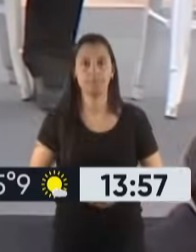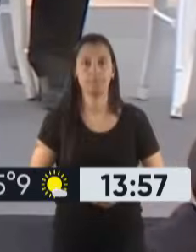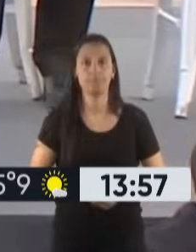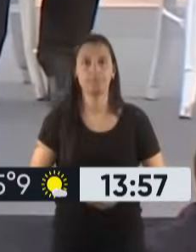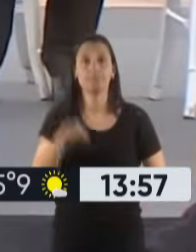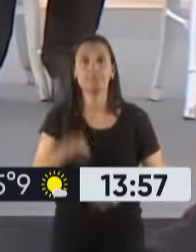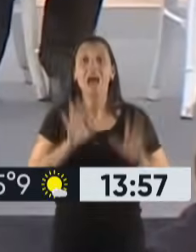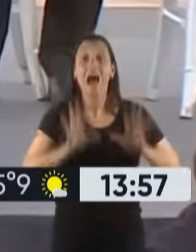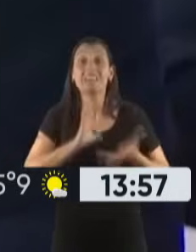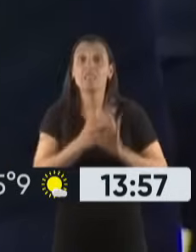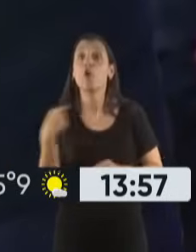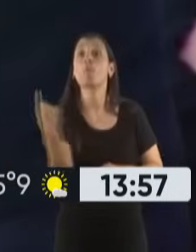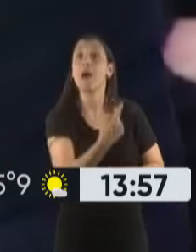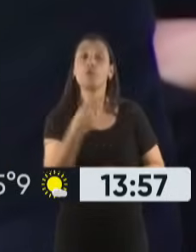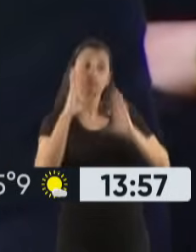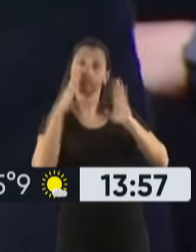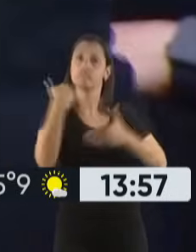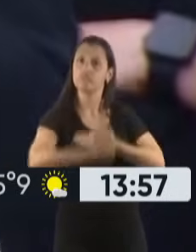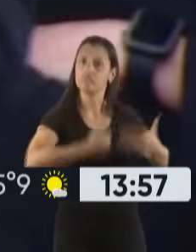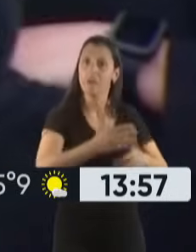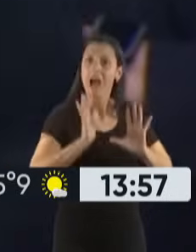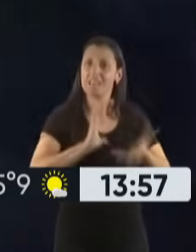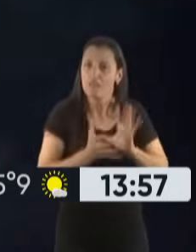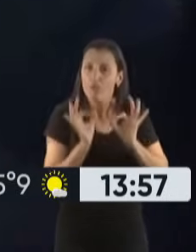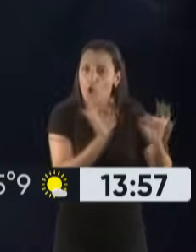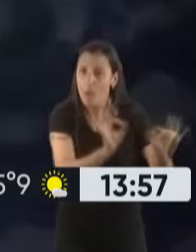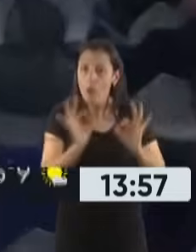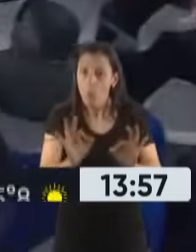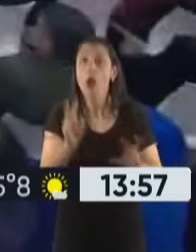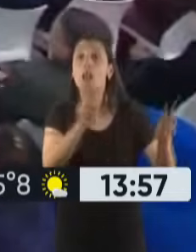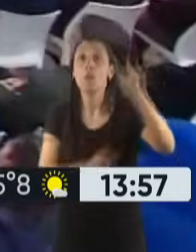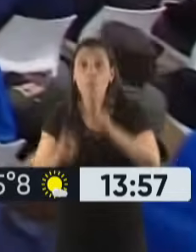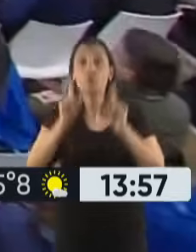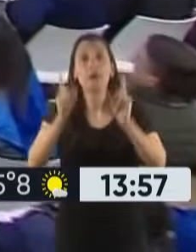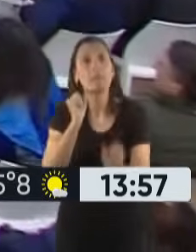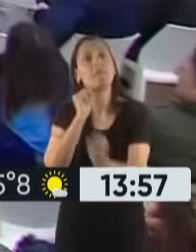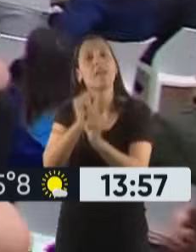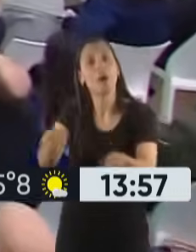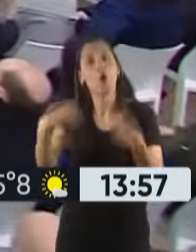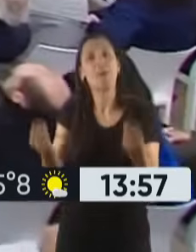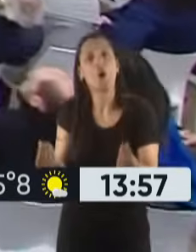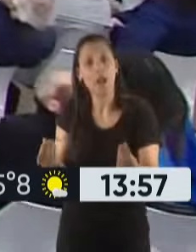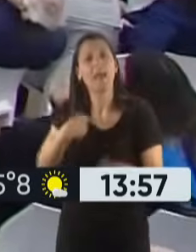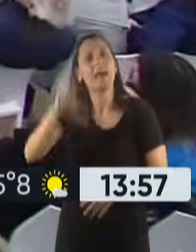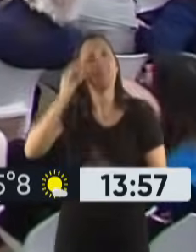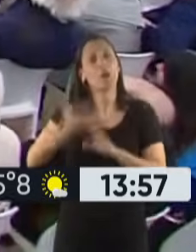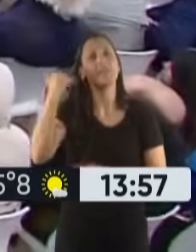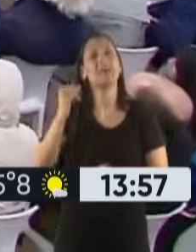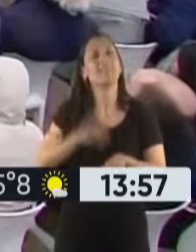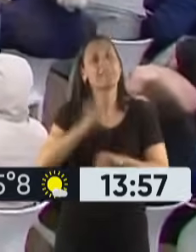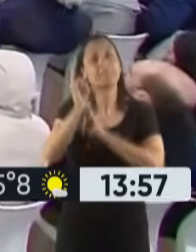Este camino que hemos emprendido, y que también significó una mejora del trabajo, porque ¿se acuerdan que les conté que cuando